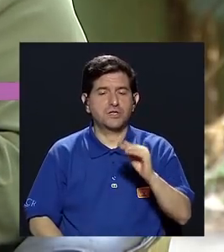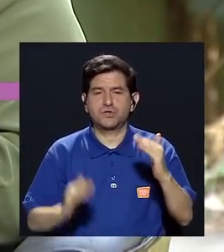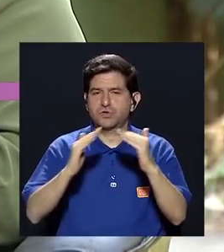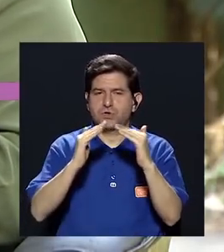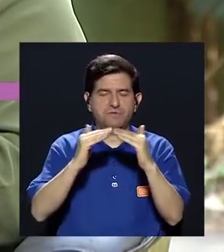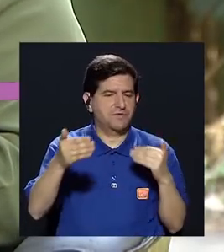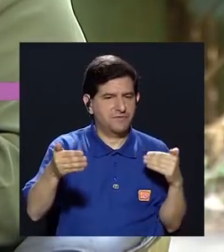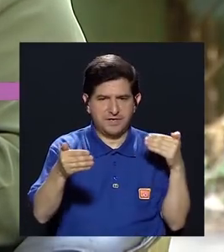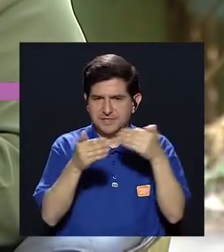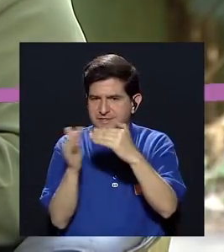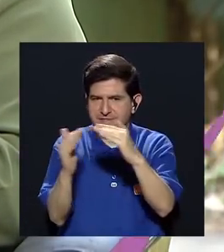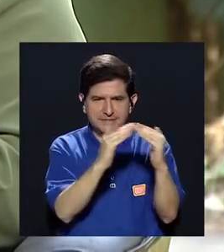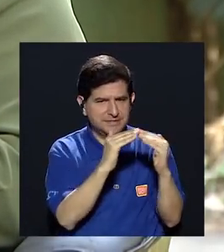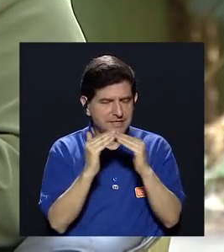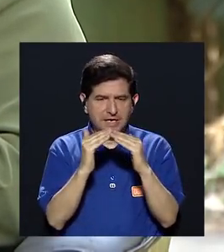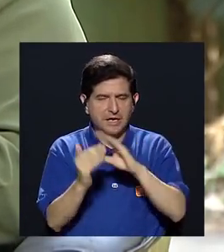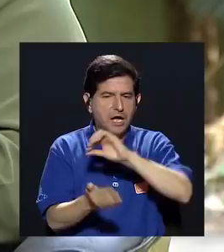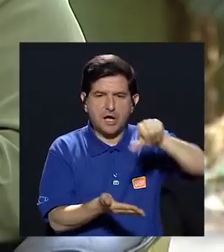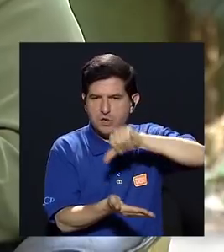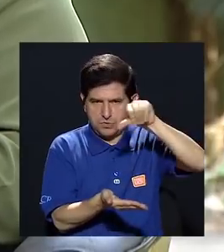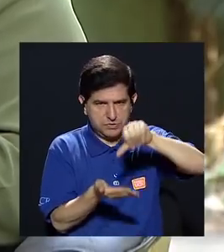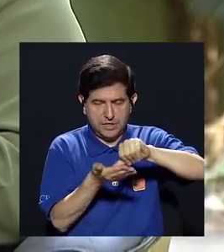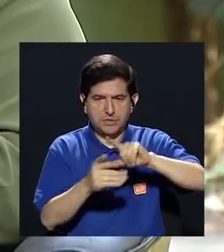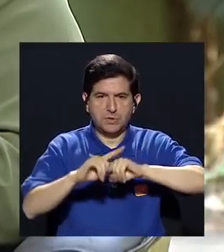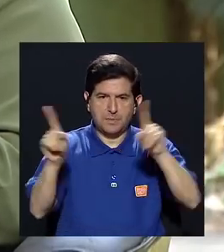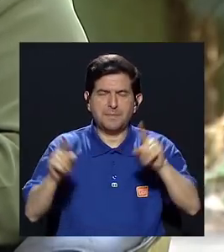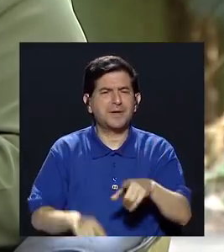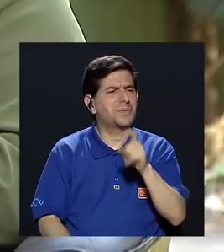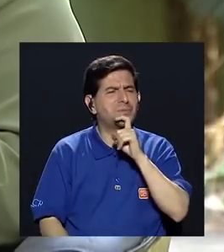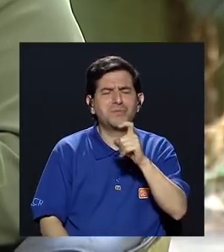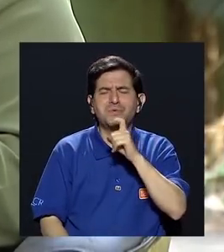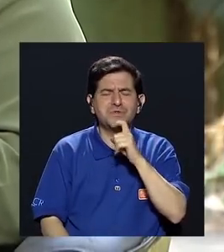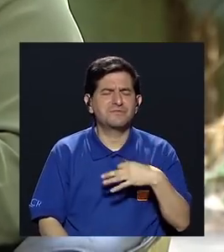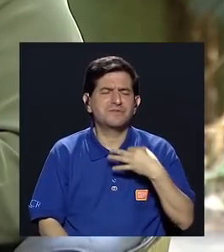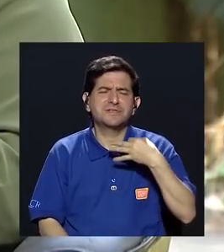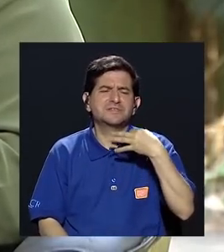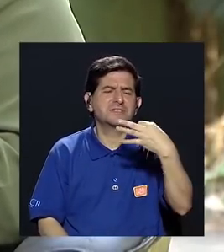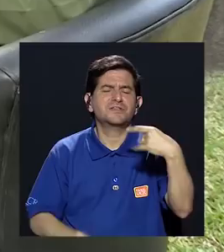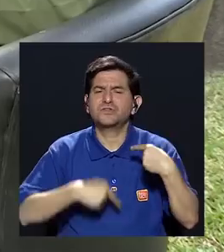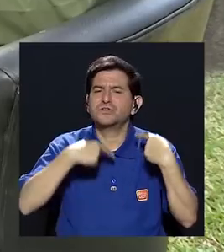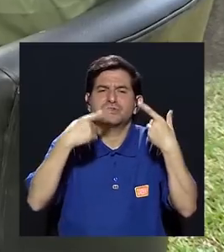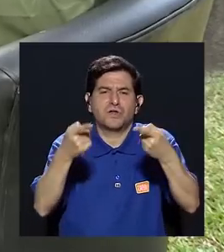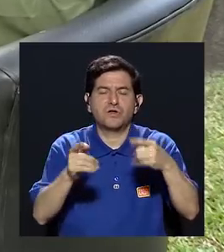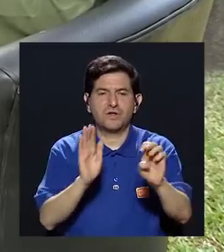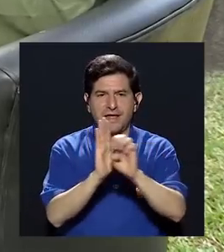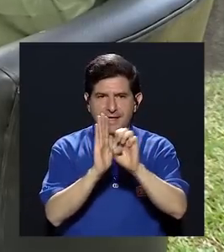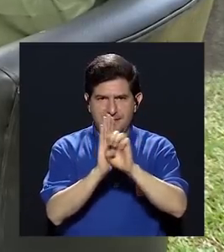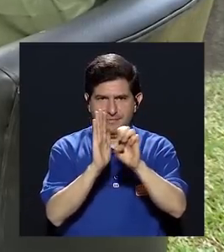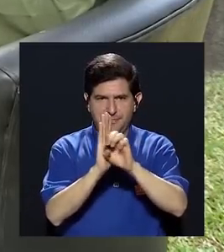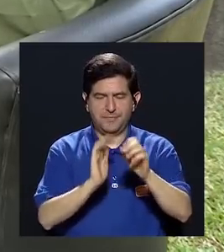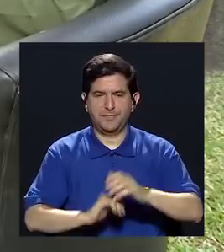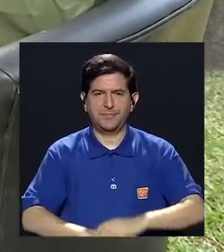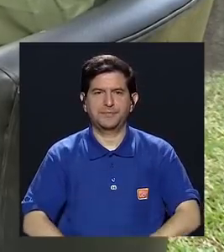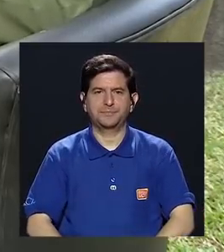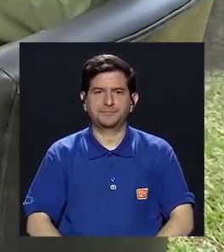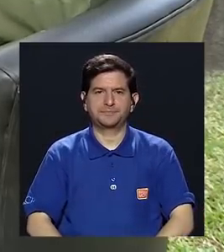viven cerca de la comunidad o del centro y que se les dificulta llegar todos los días. Por